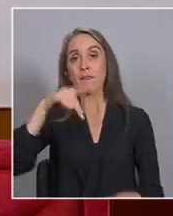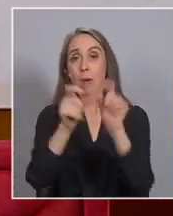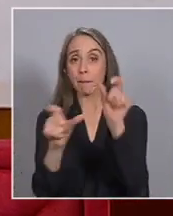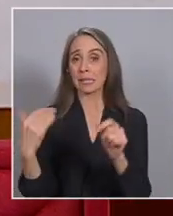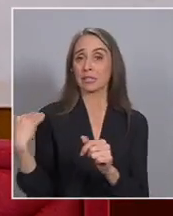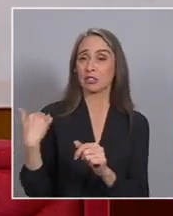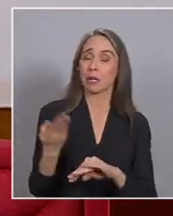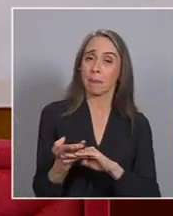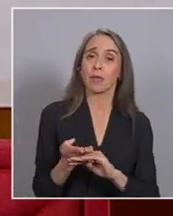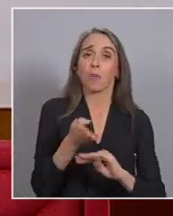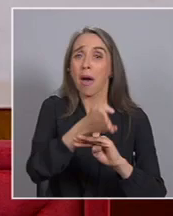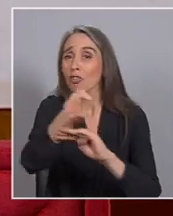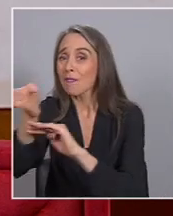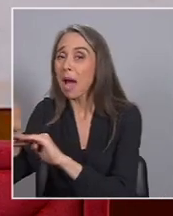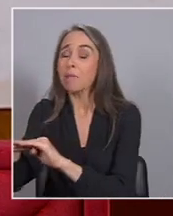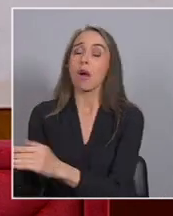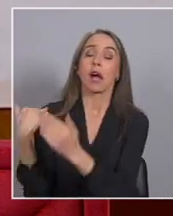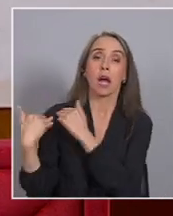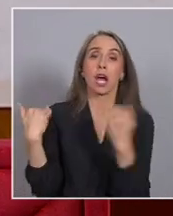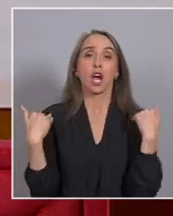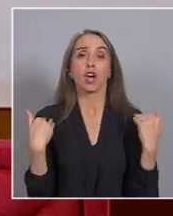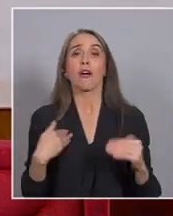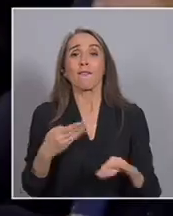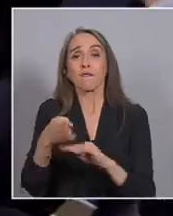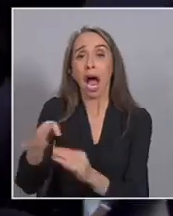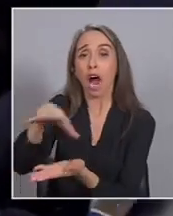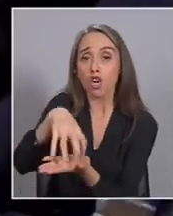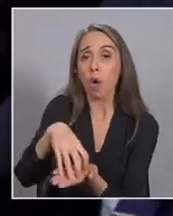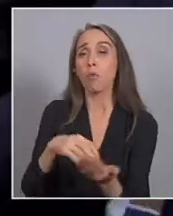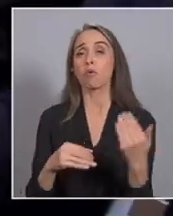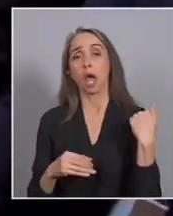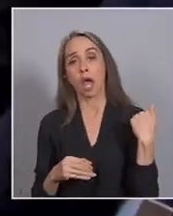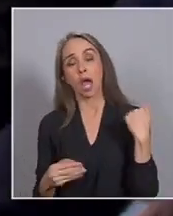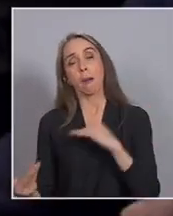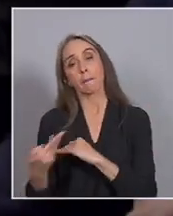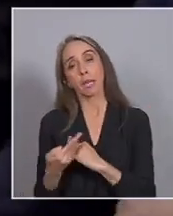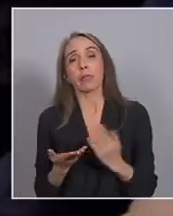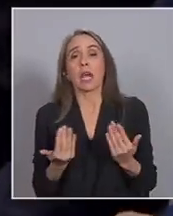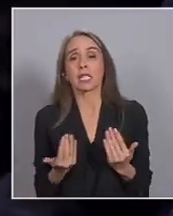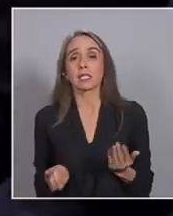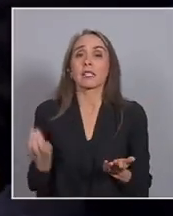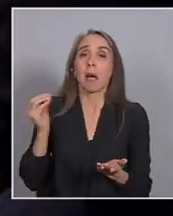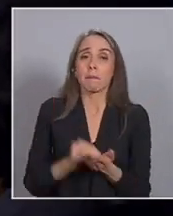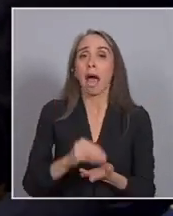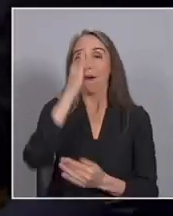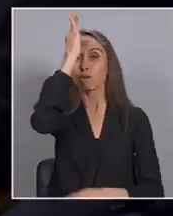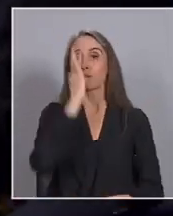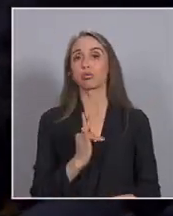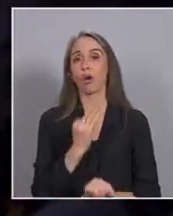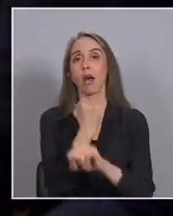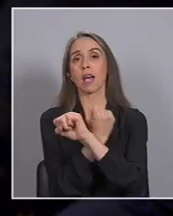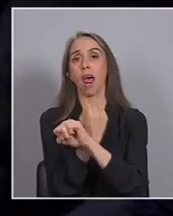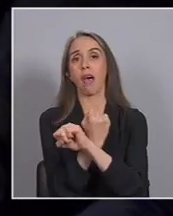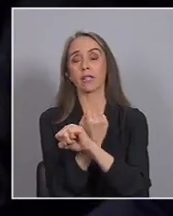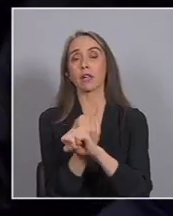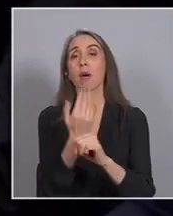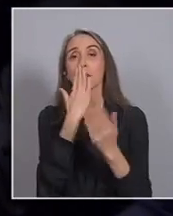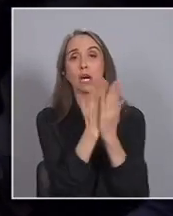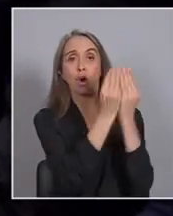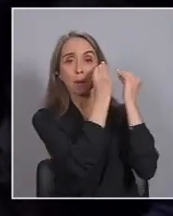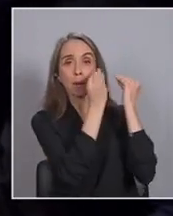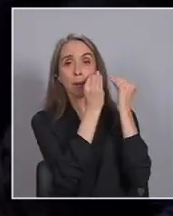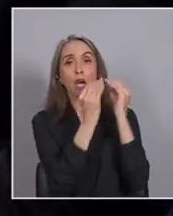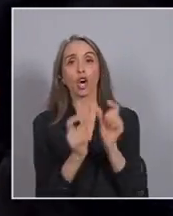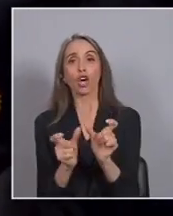gente nos los pide en todas partes, comuna donde vayamos, que necesitamos más carabineros y mejor preparados para